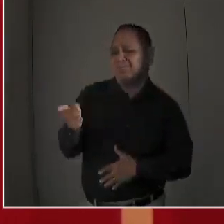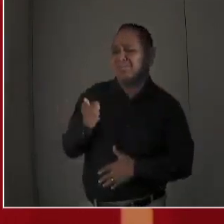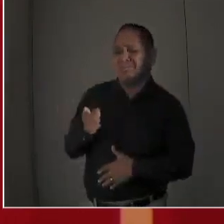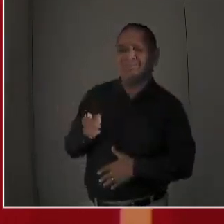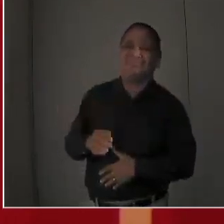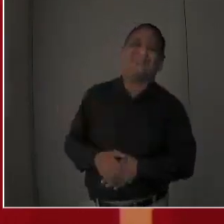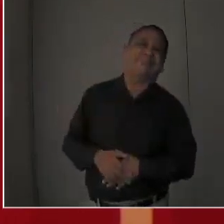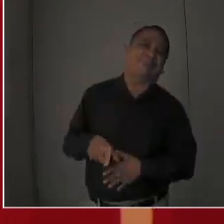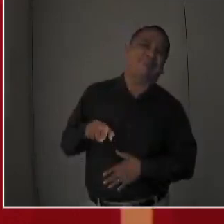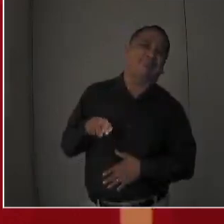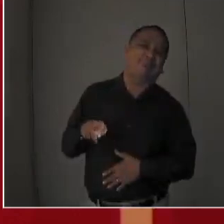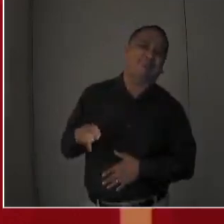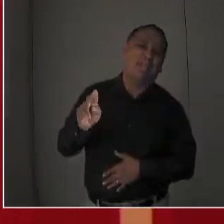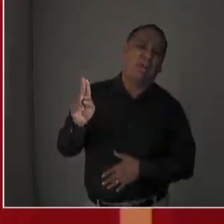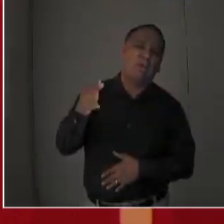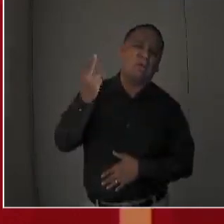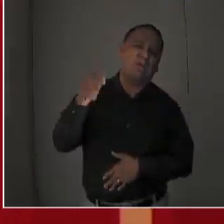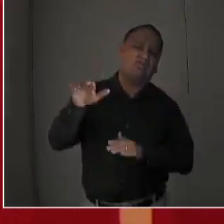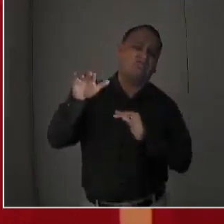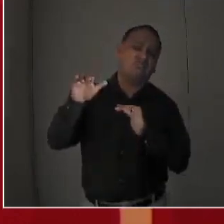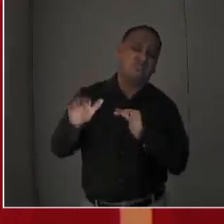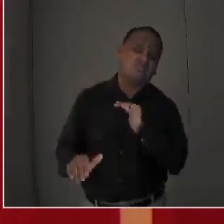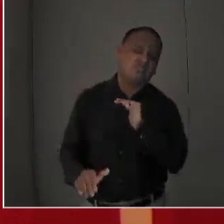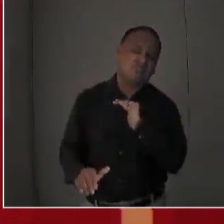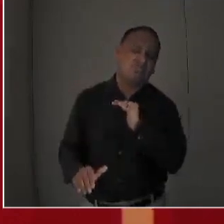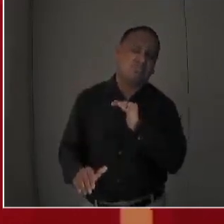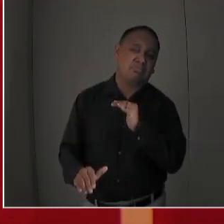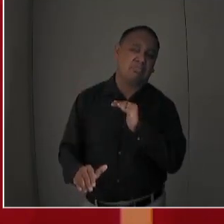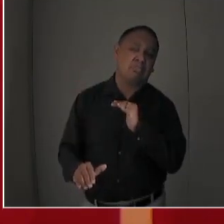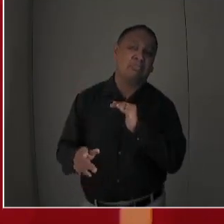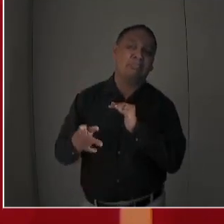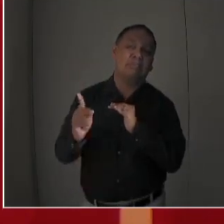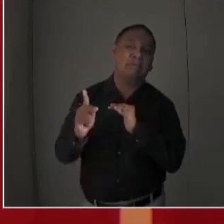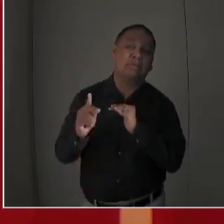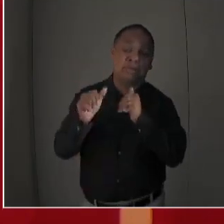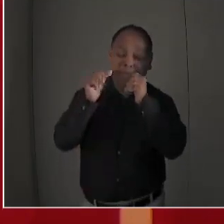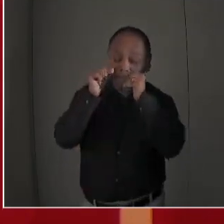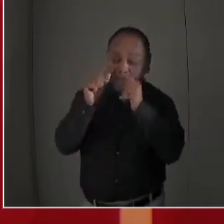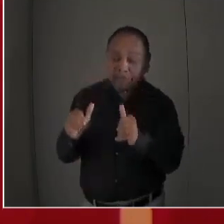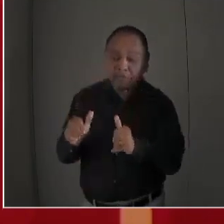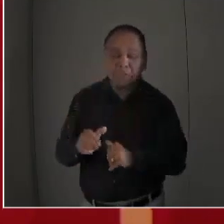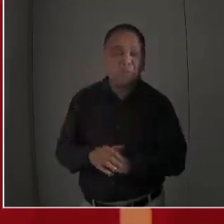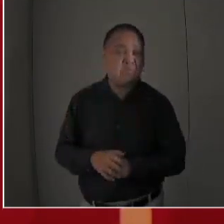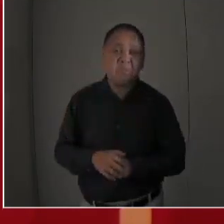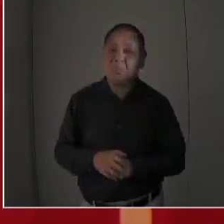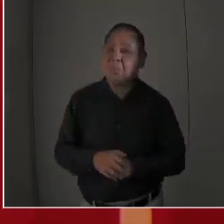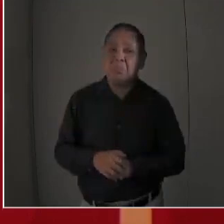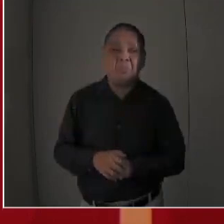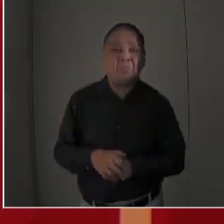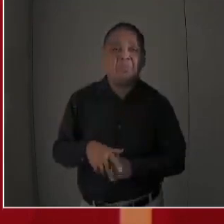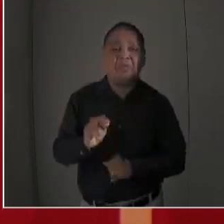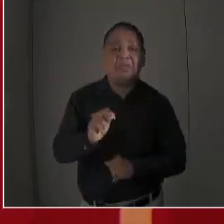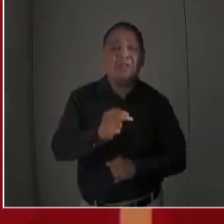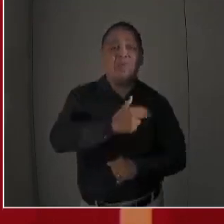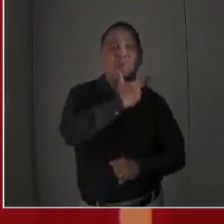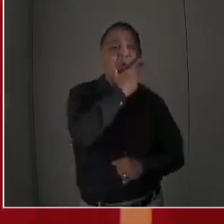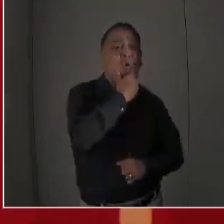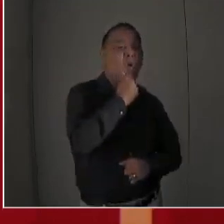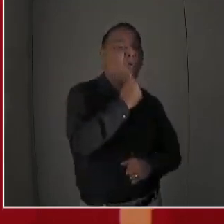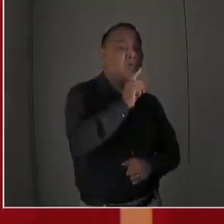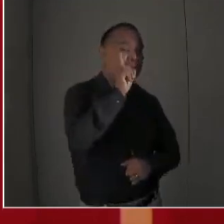rectores de las grandes universidades, pero jamás se ocuparon de ellos. Para los campesinos, para